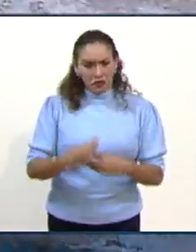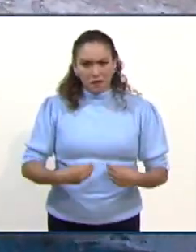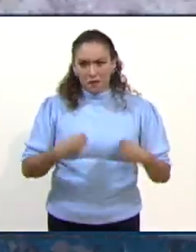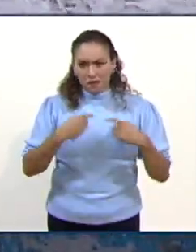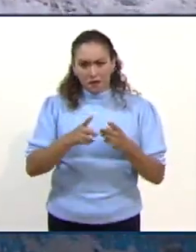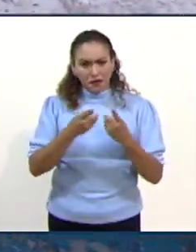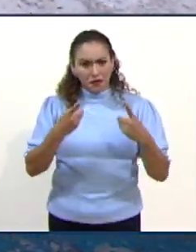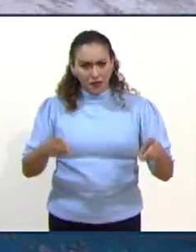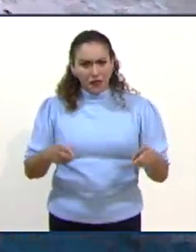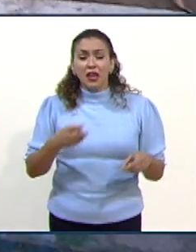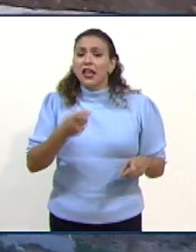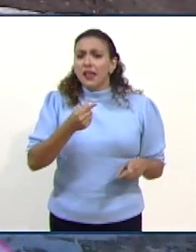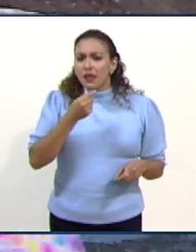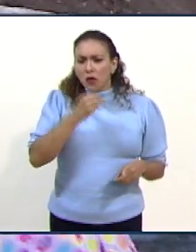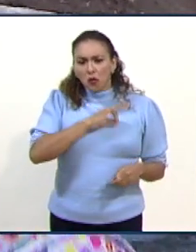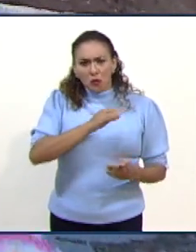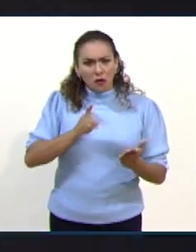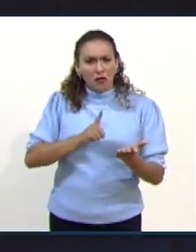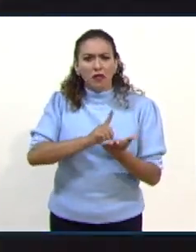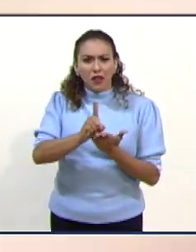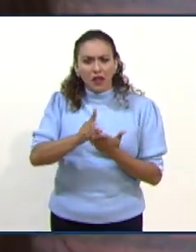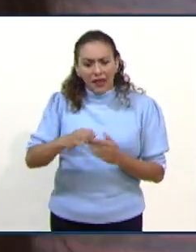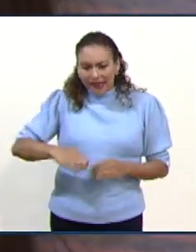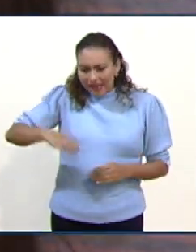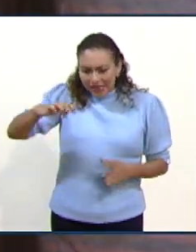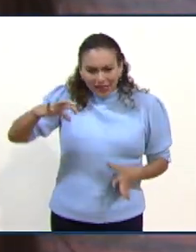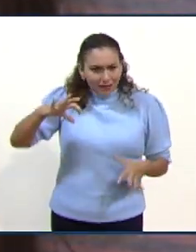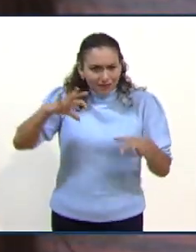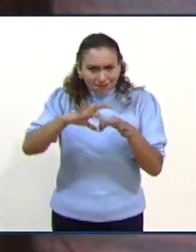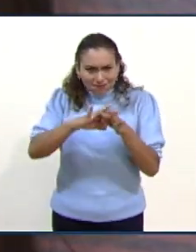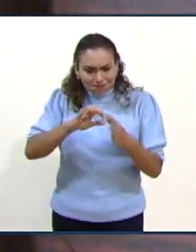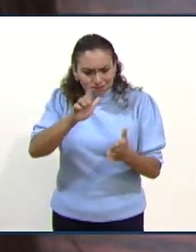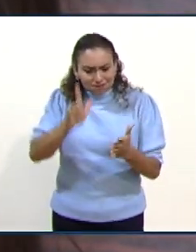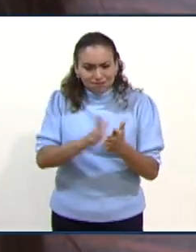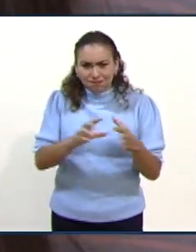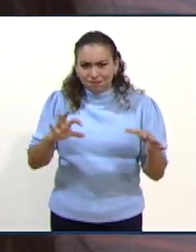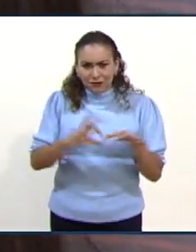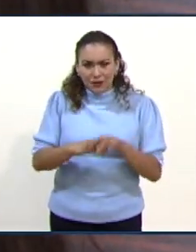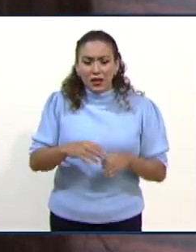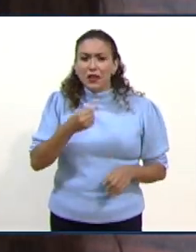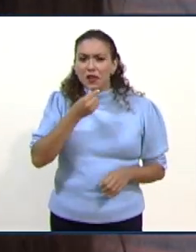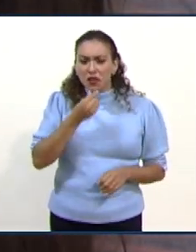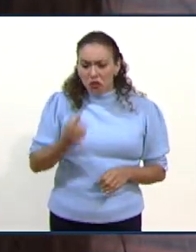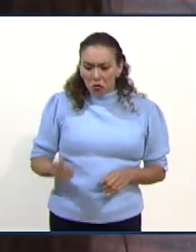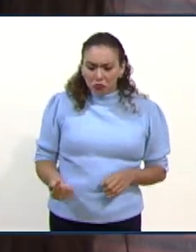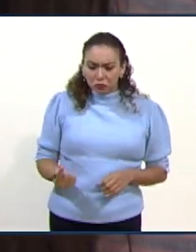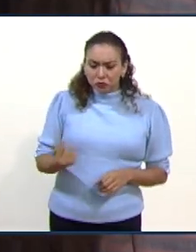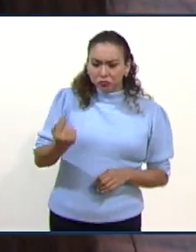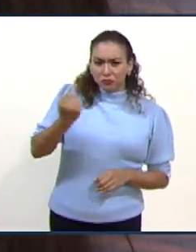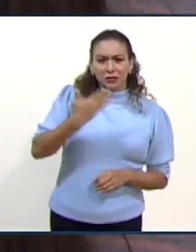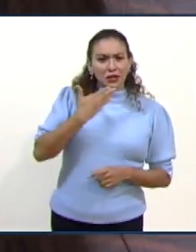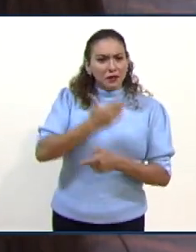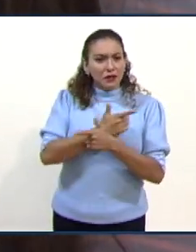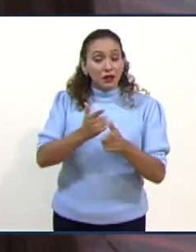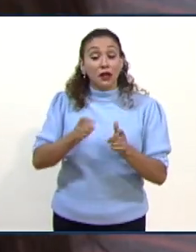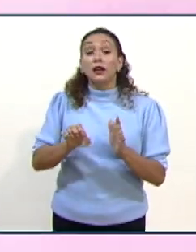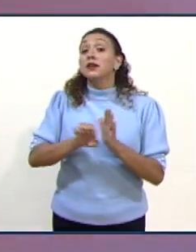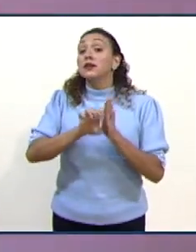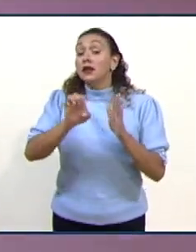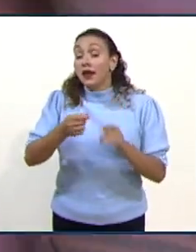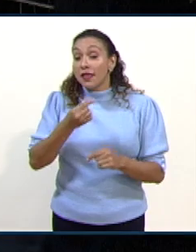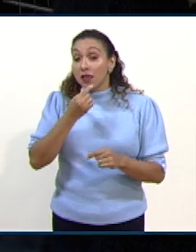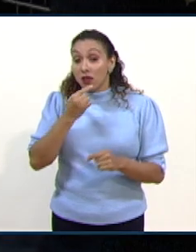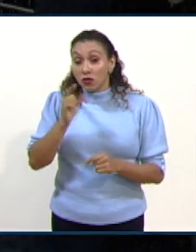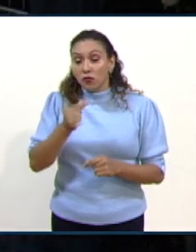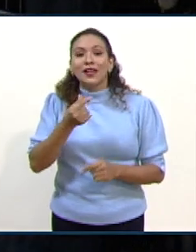podrán disfrutar de los derechos propios de su edad y desarrollarse plenamente. Explicó que los niños que contraen matrimonio,